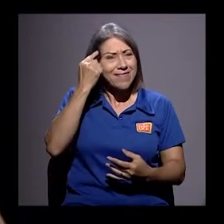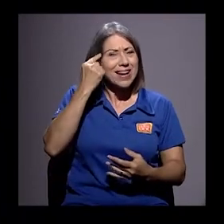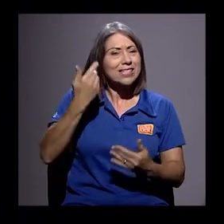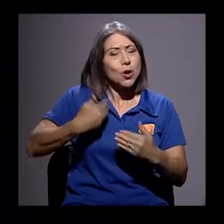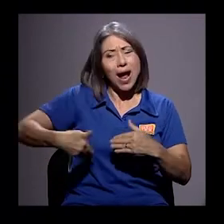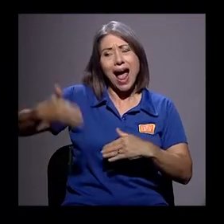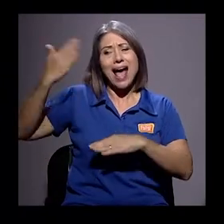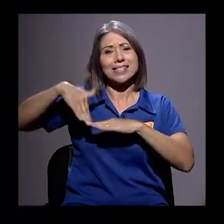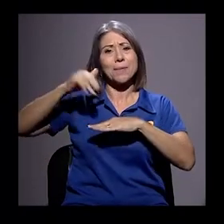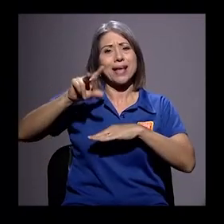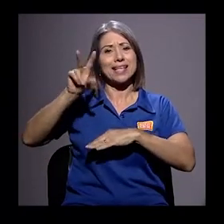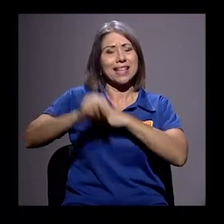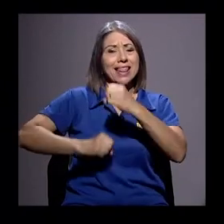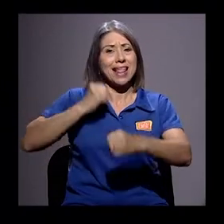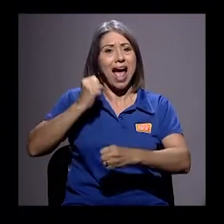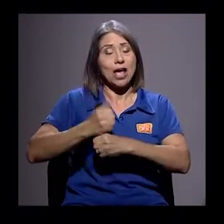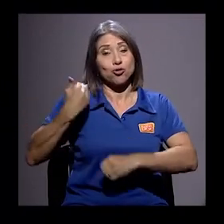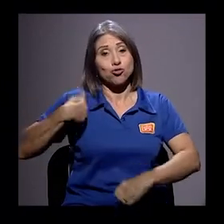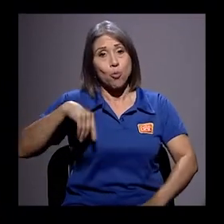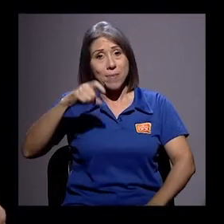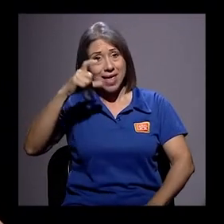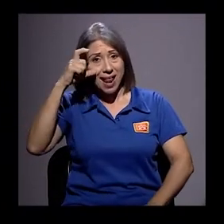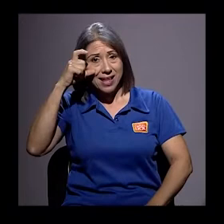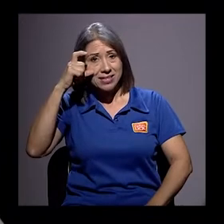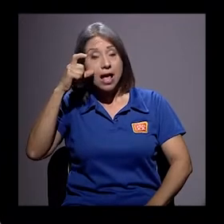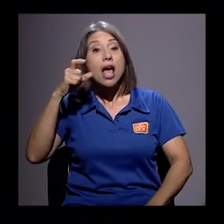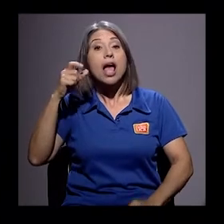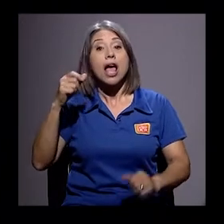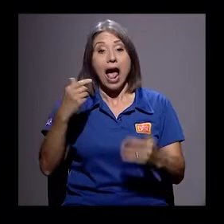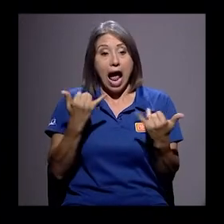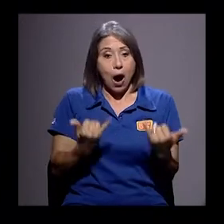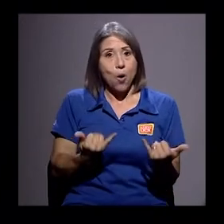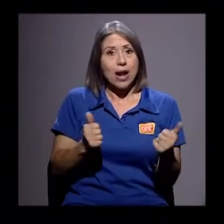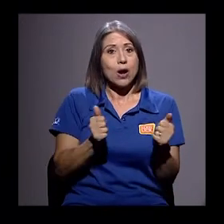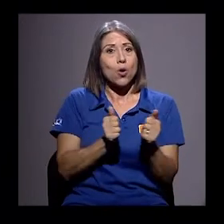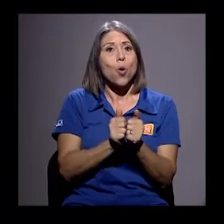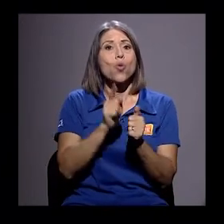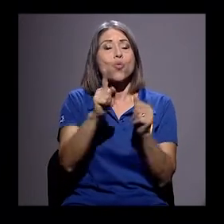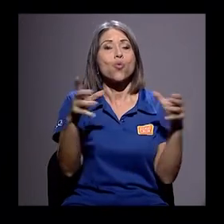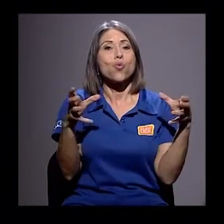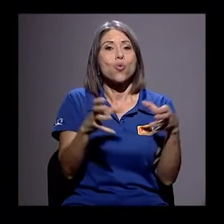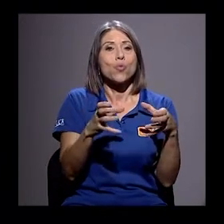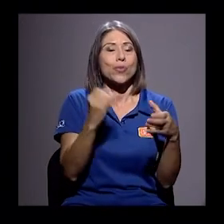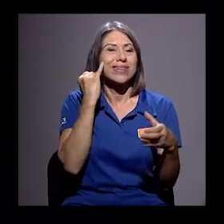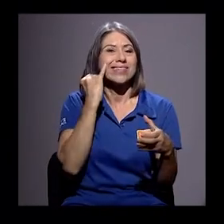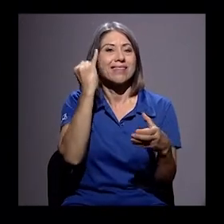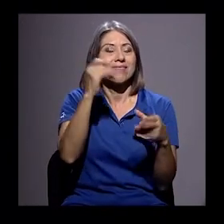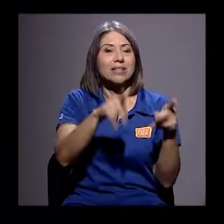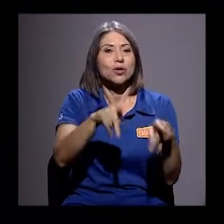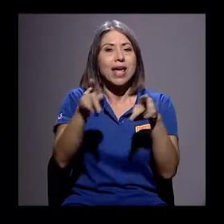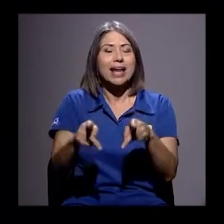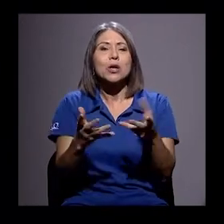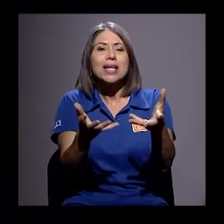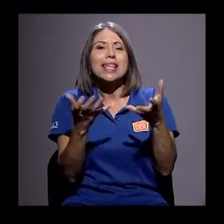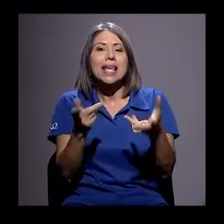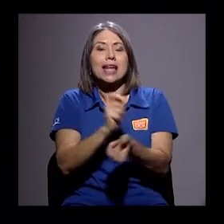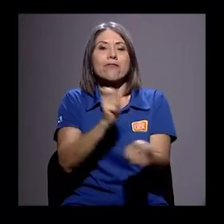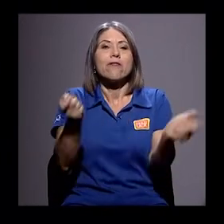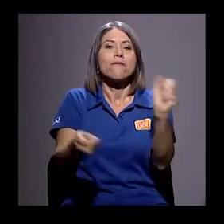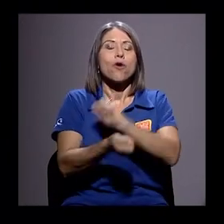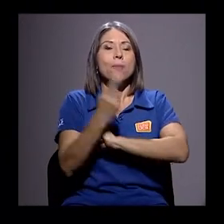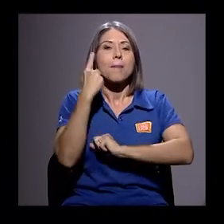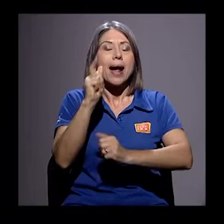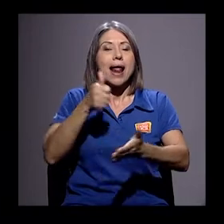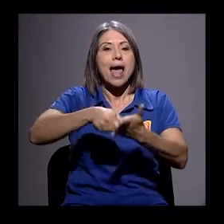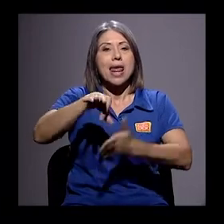hace más de 30 años don miguel ángel rodríguez la atrae a una iniciativa ciudadana que se preocupa por llevar una reforma para la elección de los diputados